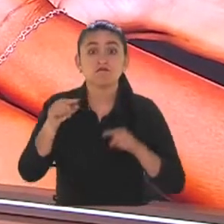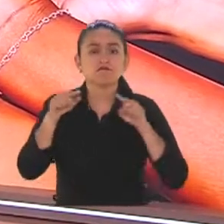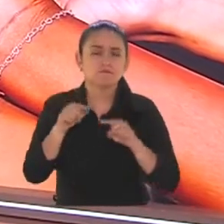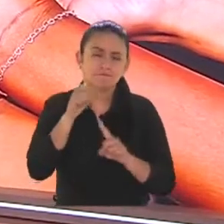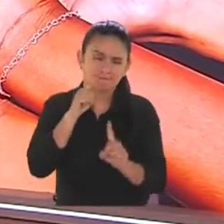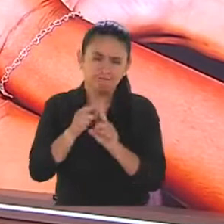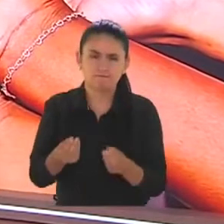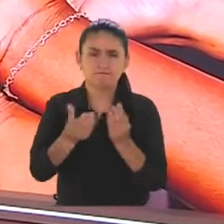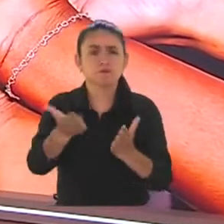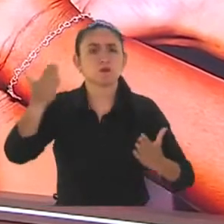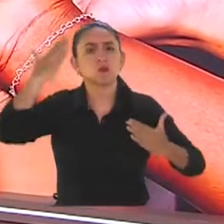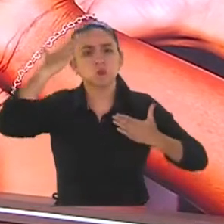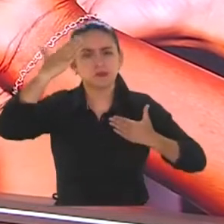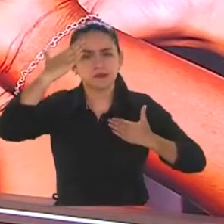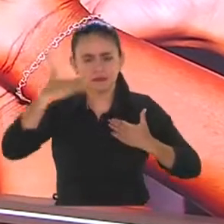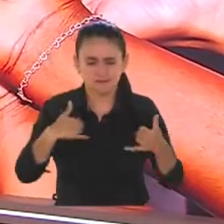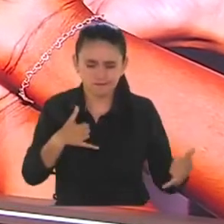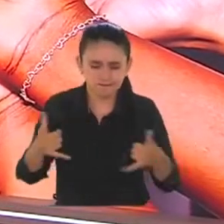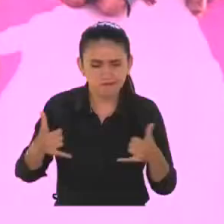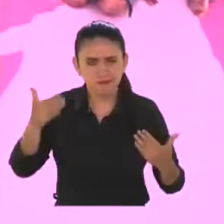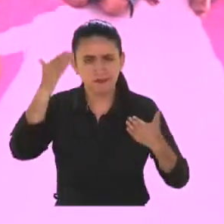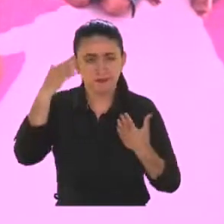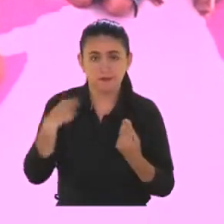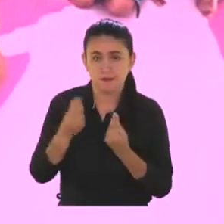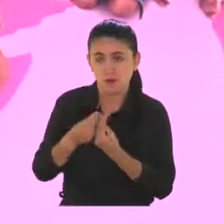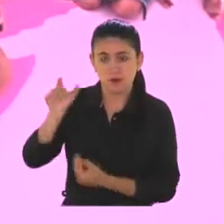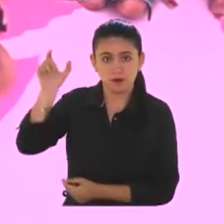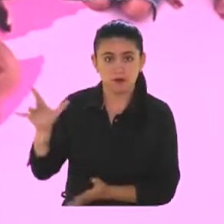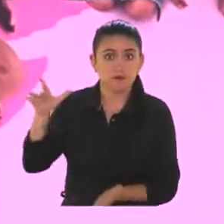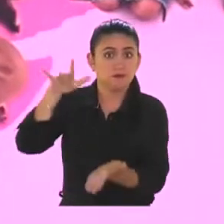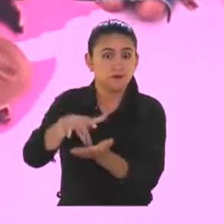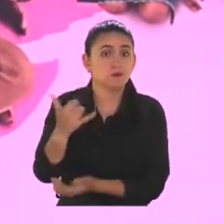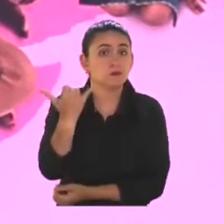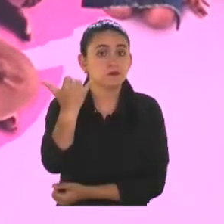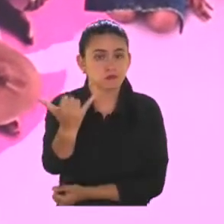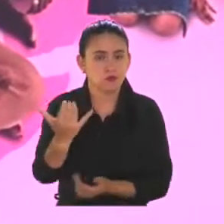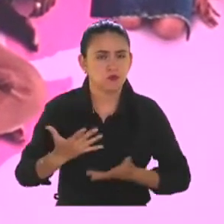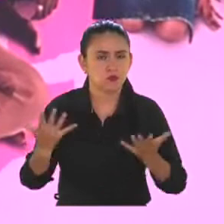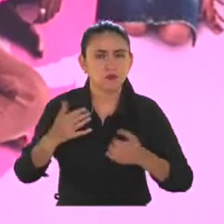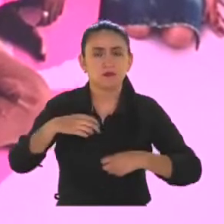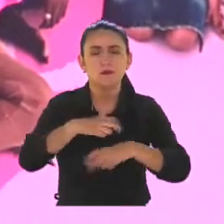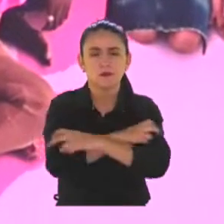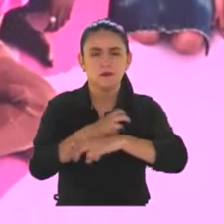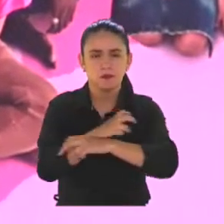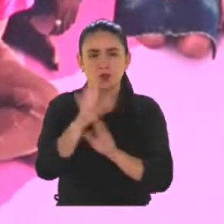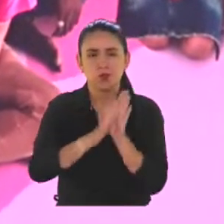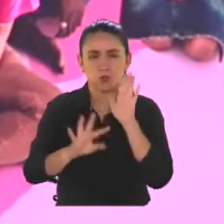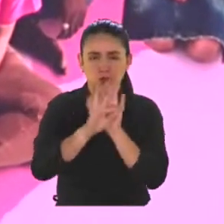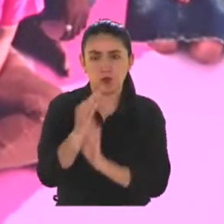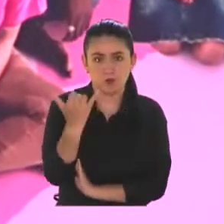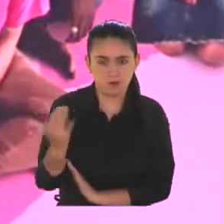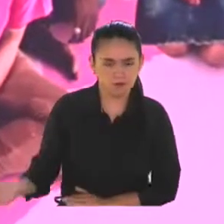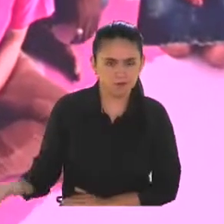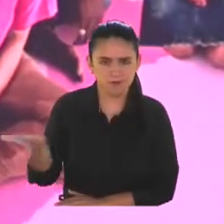que generar conciencia a través del ciclismo. Nuestra compañera Katherine Zuluaga se encuentra desde el Parque El Tunal con toda la información. Katherine, muy buenas tardes,